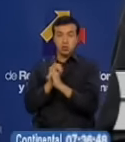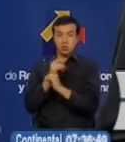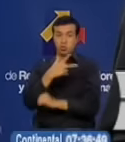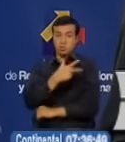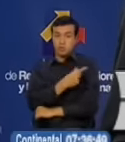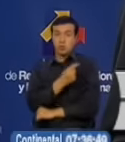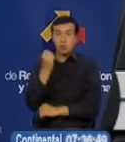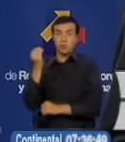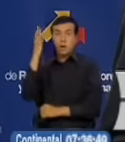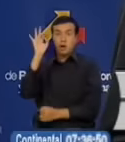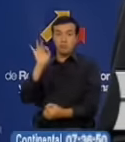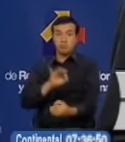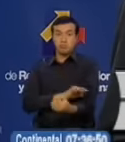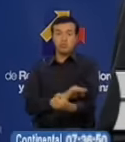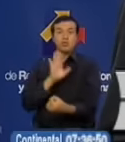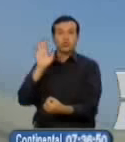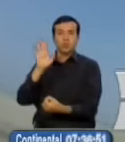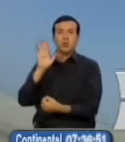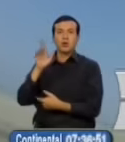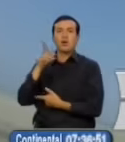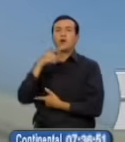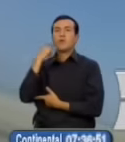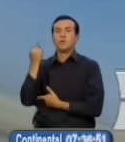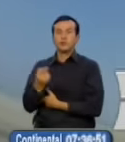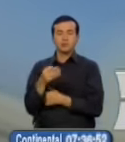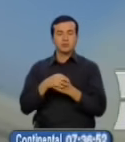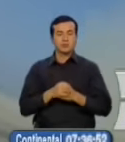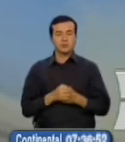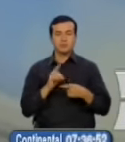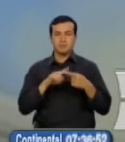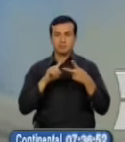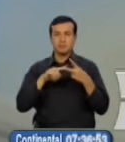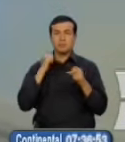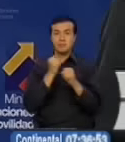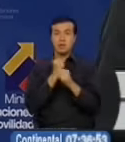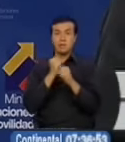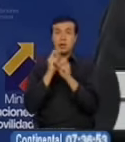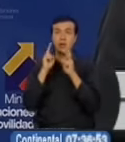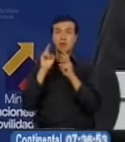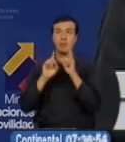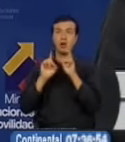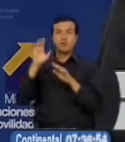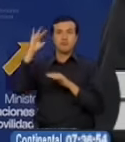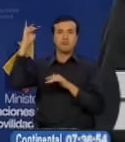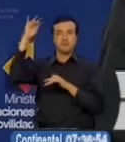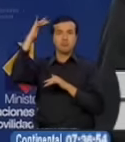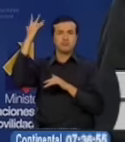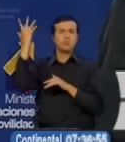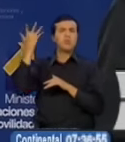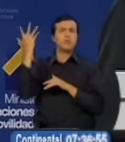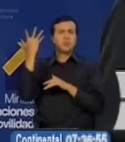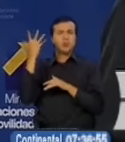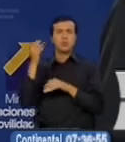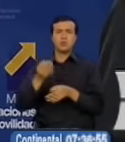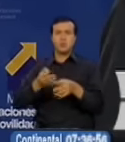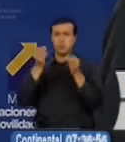y Sueros de San Petersburgo. También se trabajará en el ámbito espacial. Celebramos